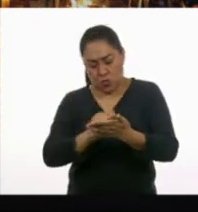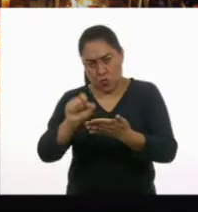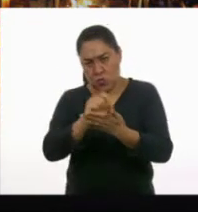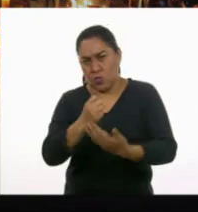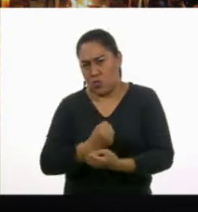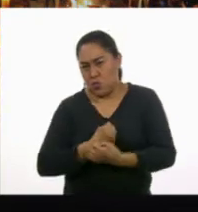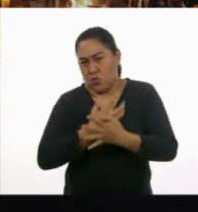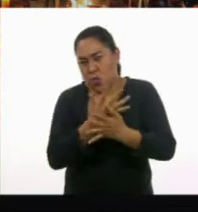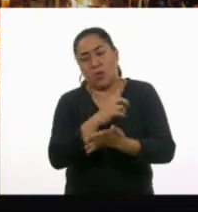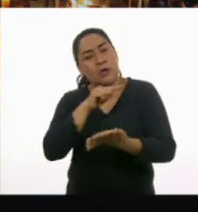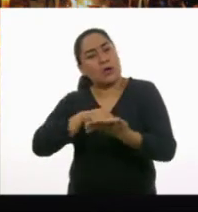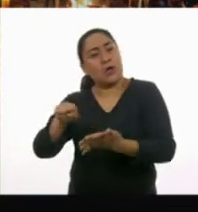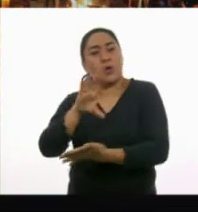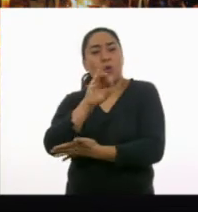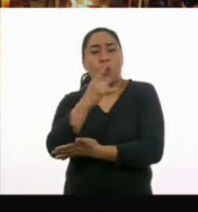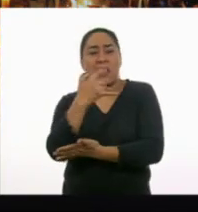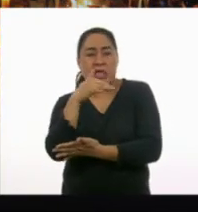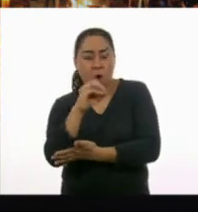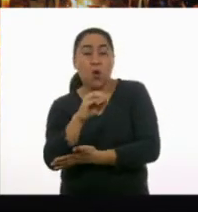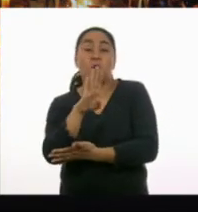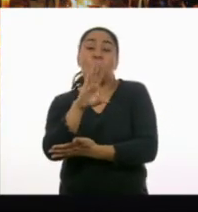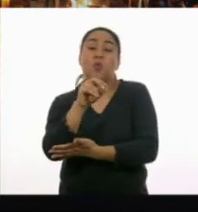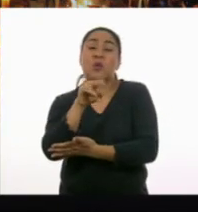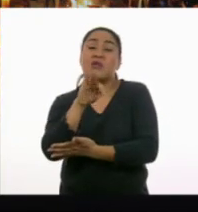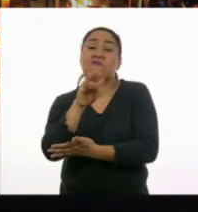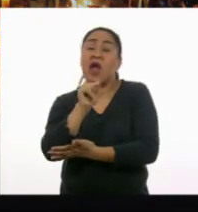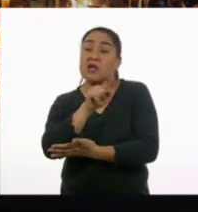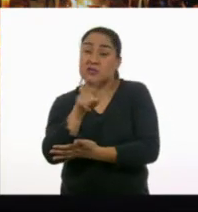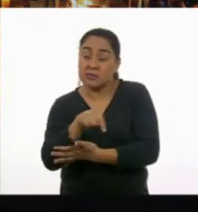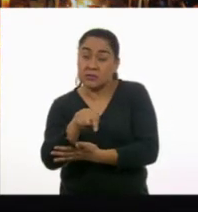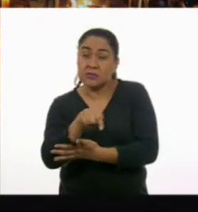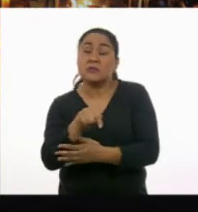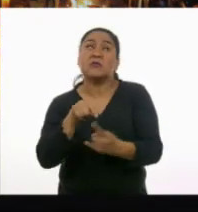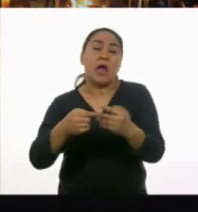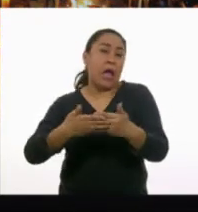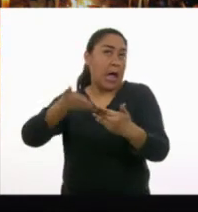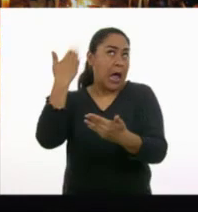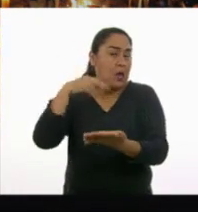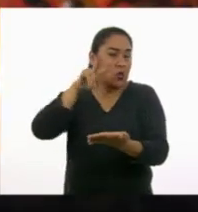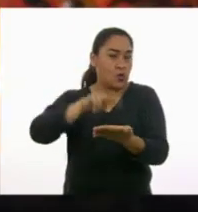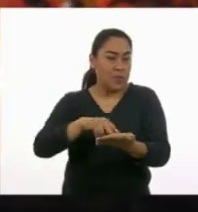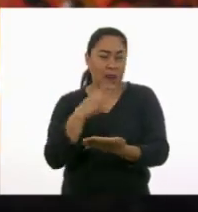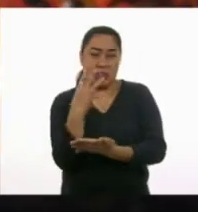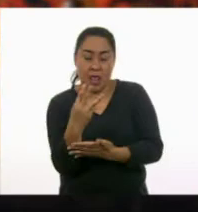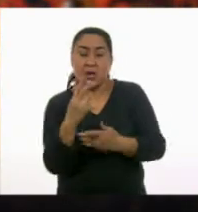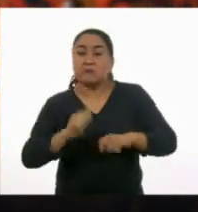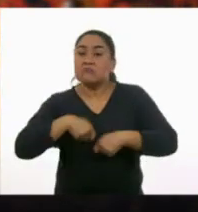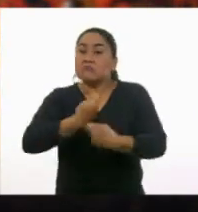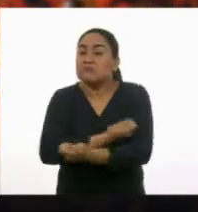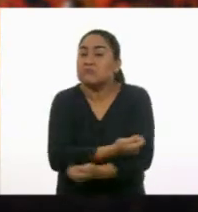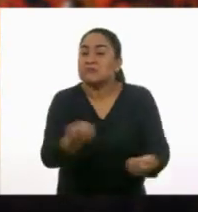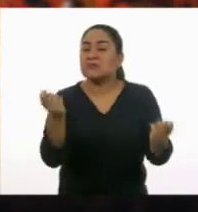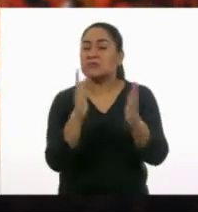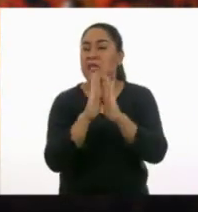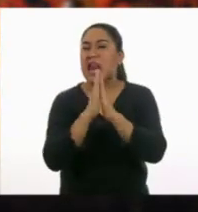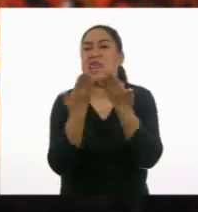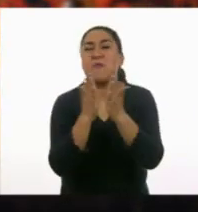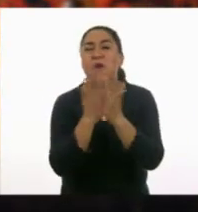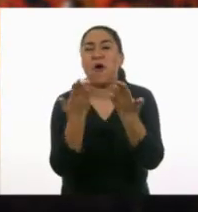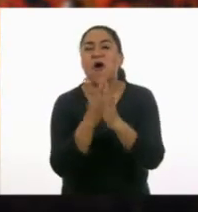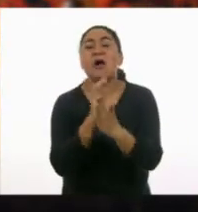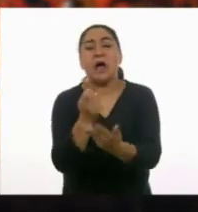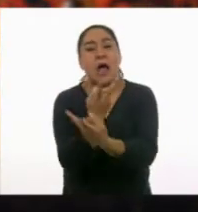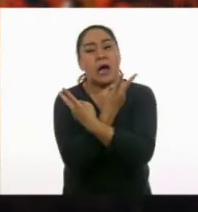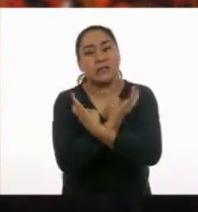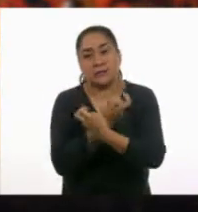Nacional, Bonifaz Nuño, dio a luz en 2003 el libro Calacas,